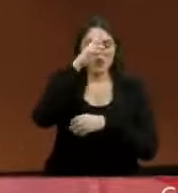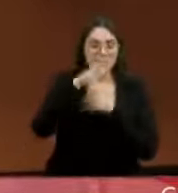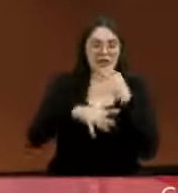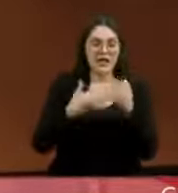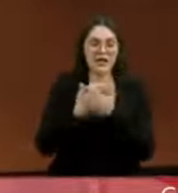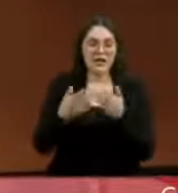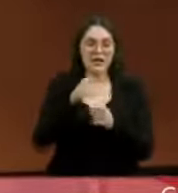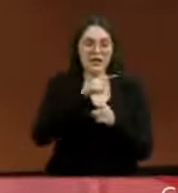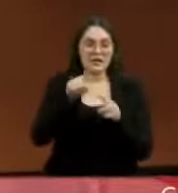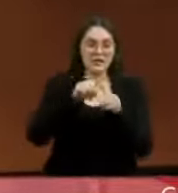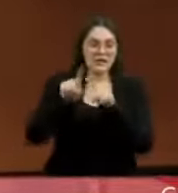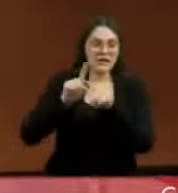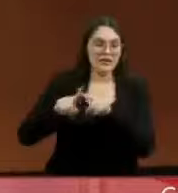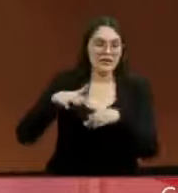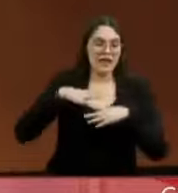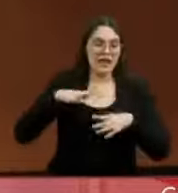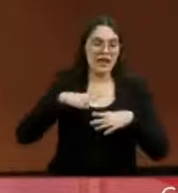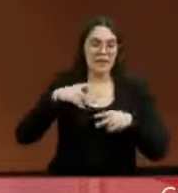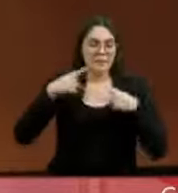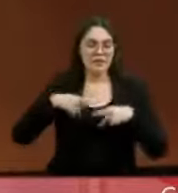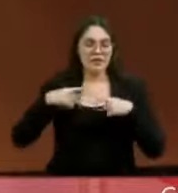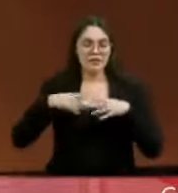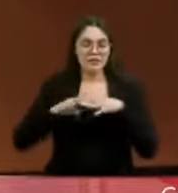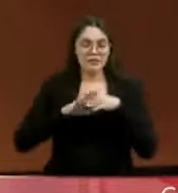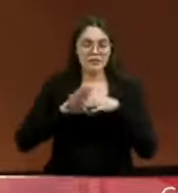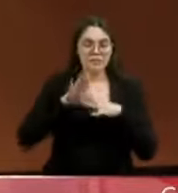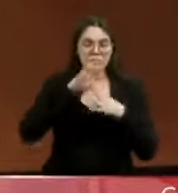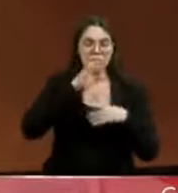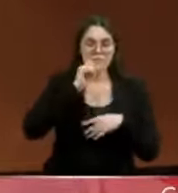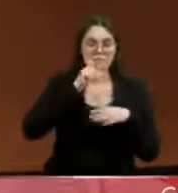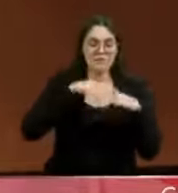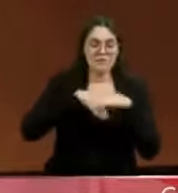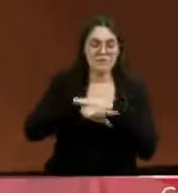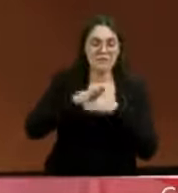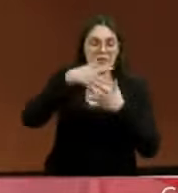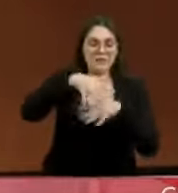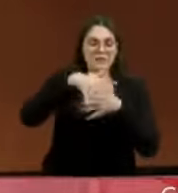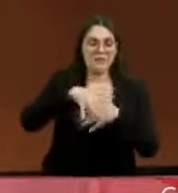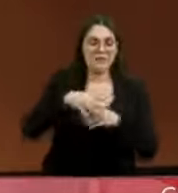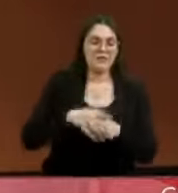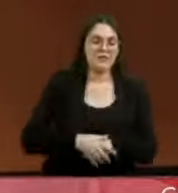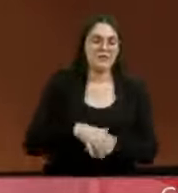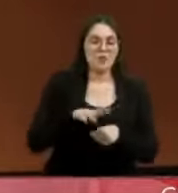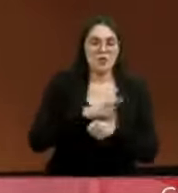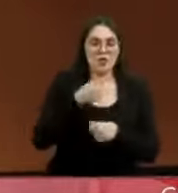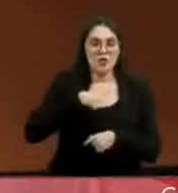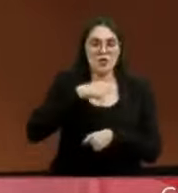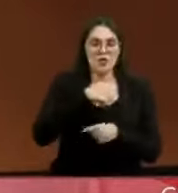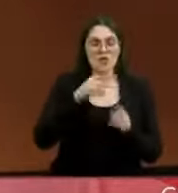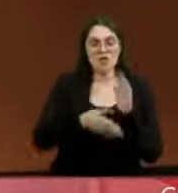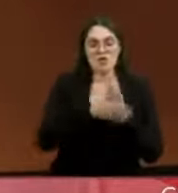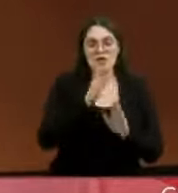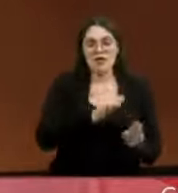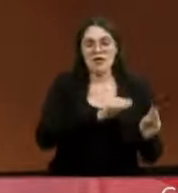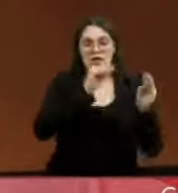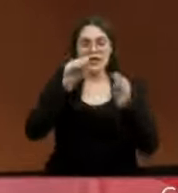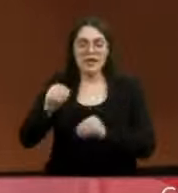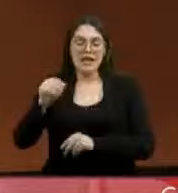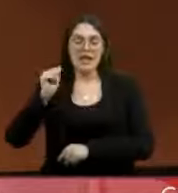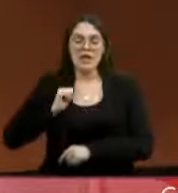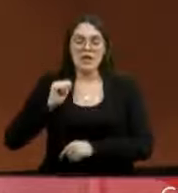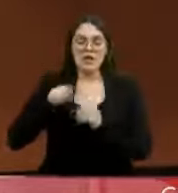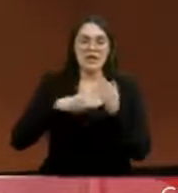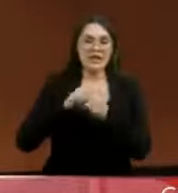manifestantes habían accedido al mismo. Nos fuimos al antiguo Senado y pensaron que no